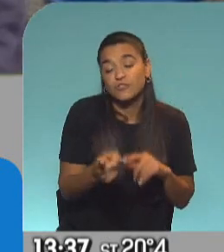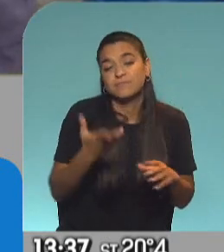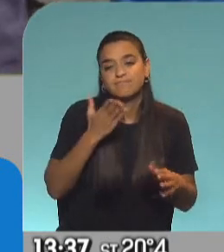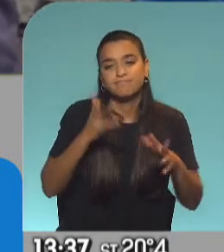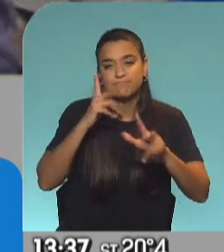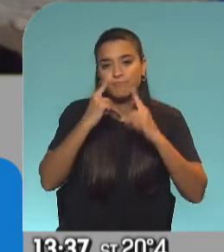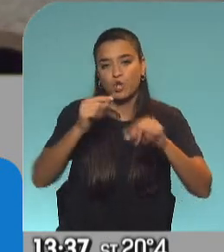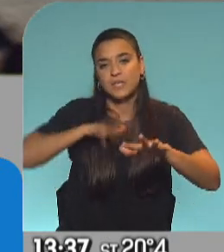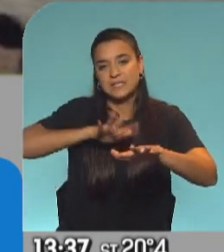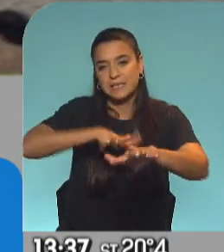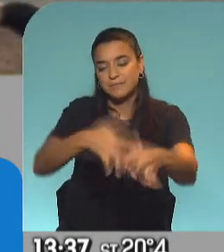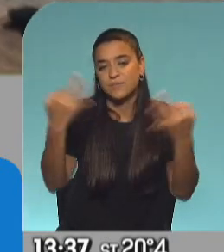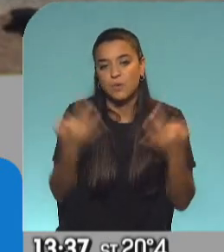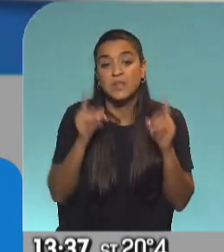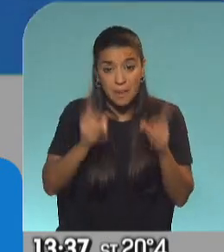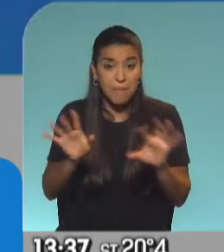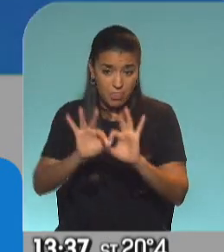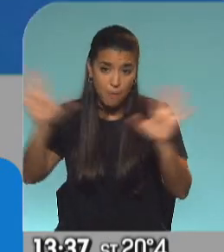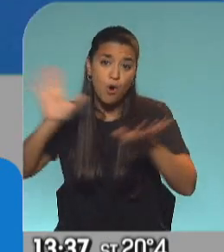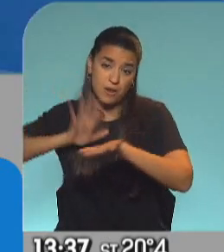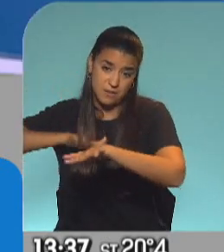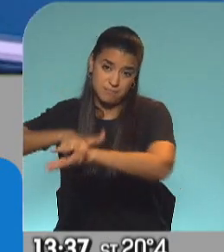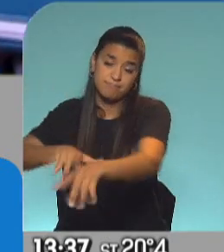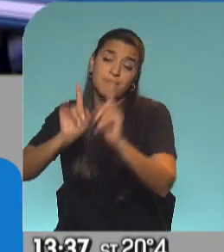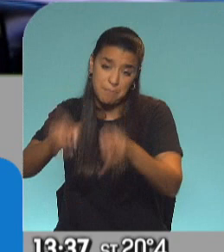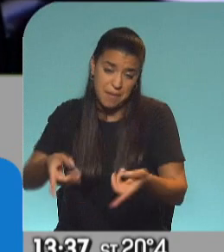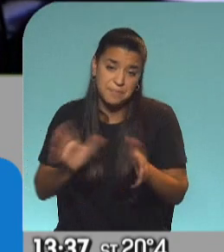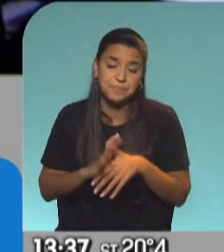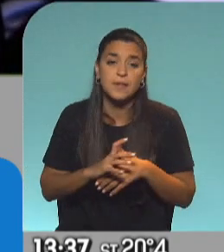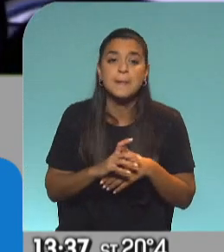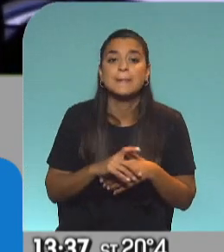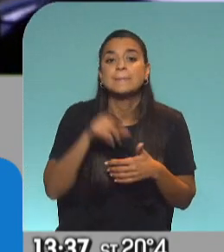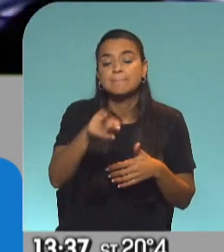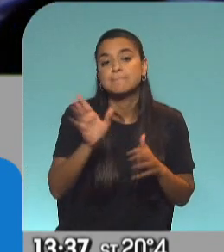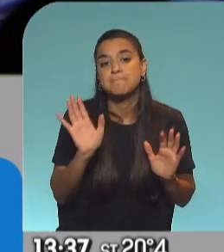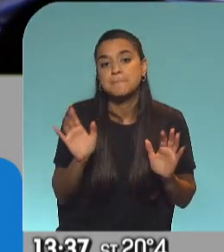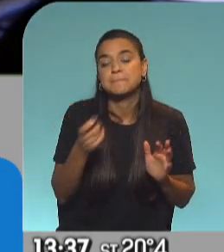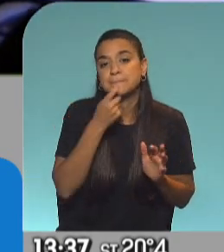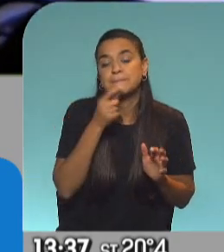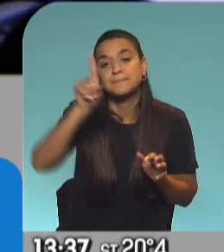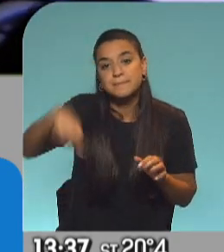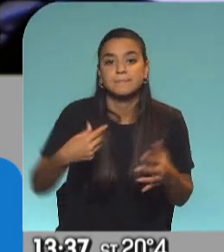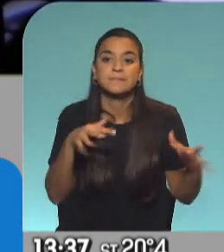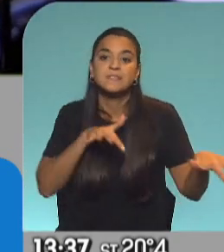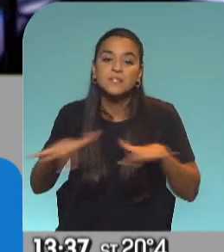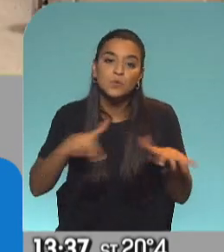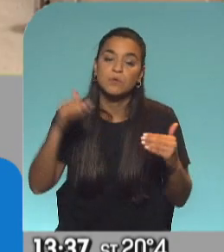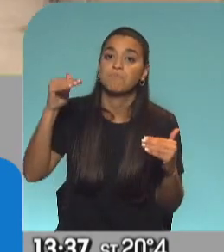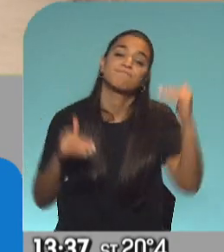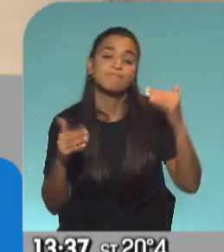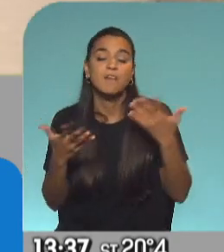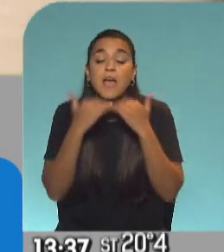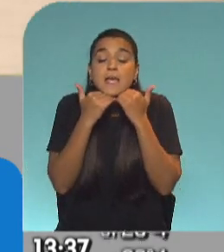a protestar y que también salgan los demócratas a la calle a protestar. Ahora, eso, si bien genera una situación de inestabilidad, no